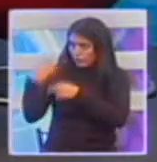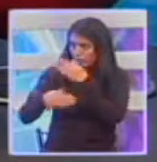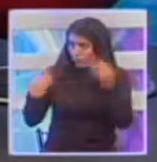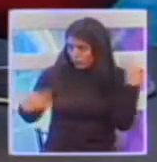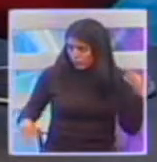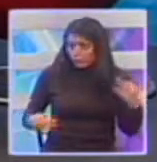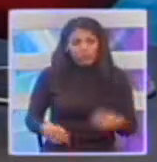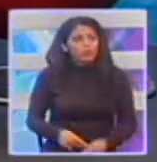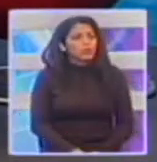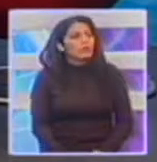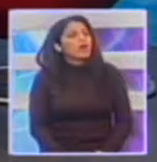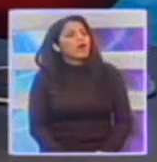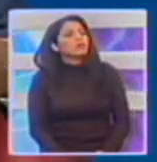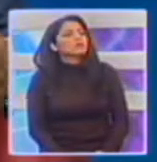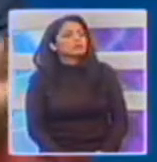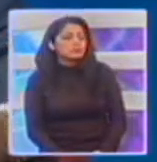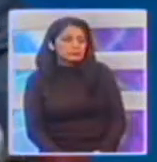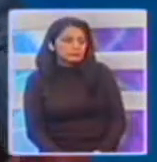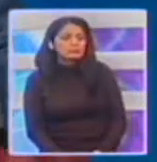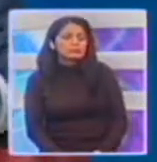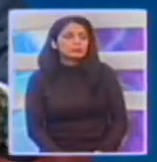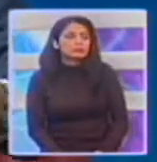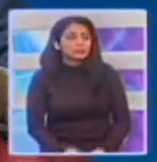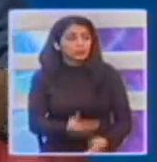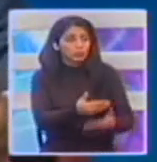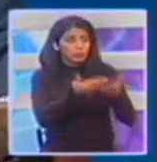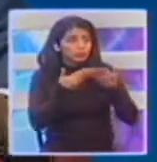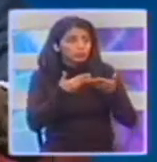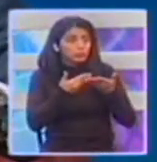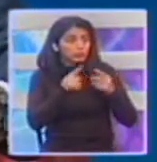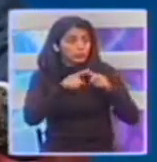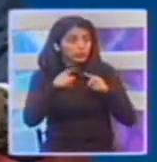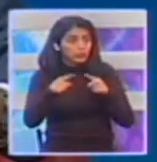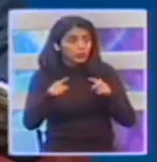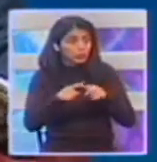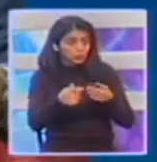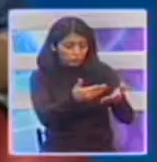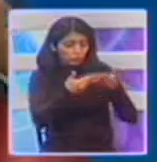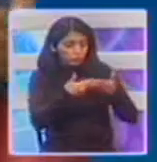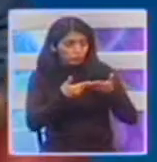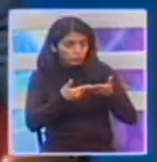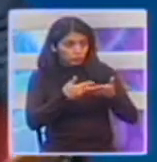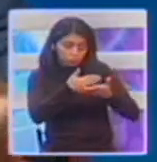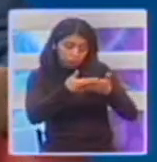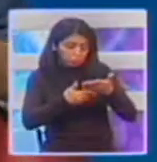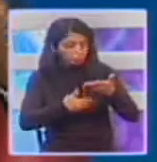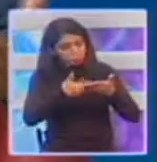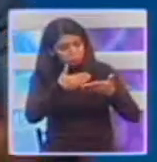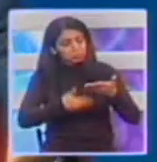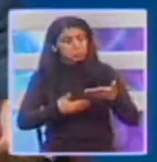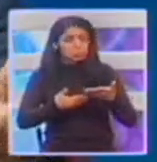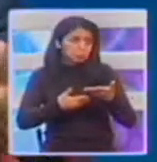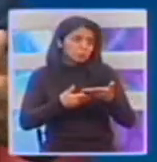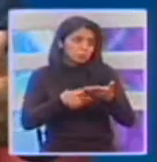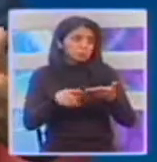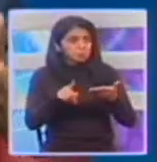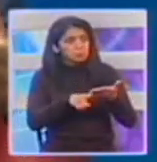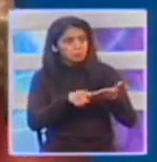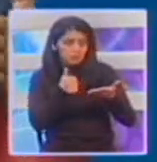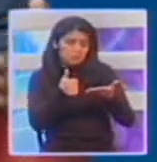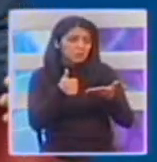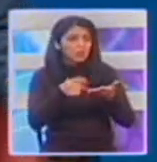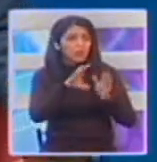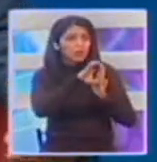bueno nosotros verificamos la información que entregaron en la solicitud estaba ajustada a la constitución de la uita de la ley